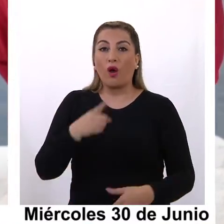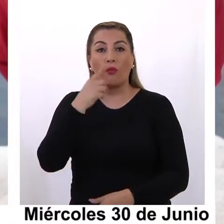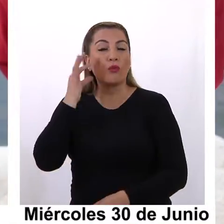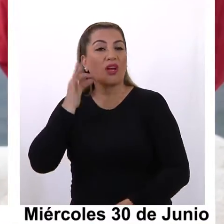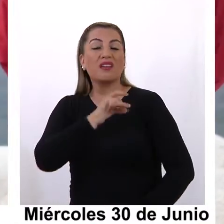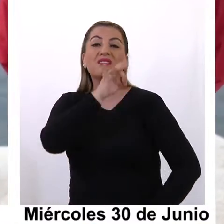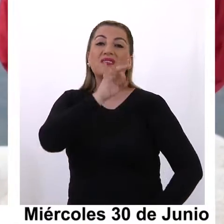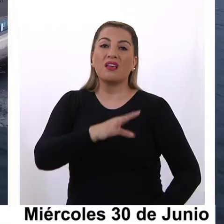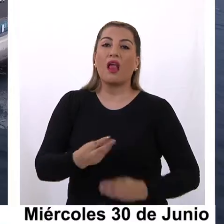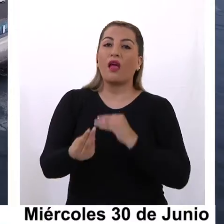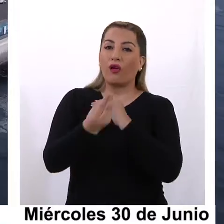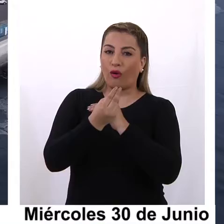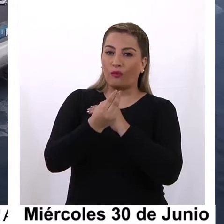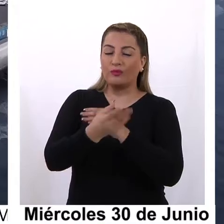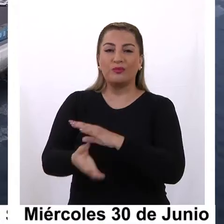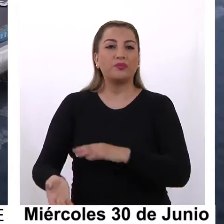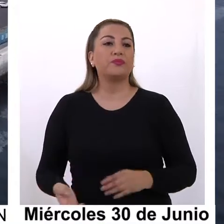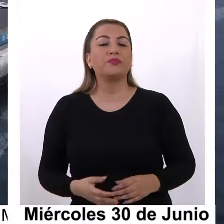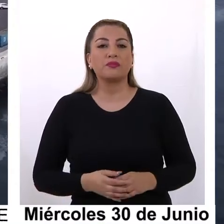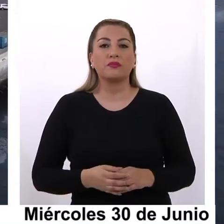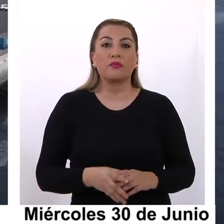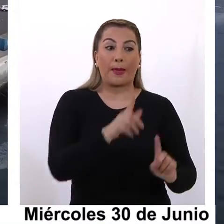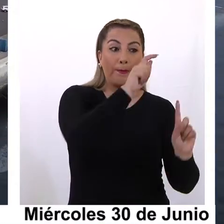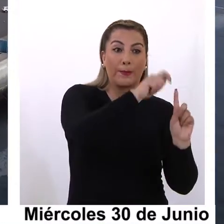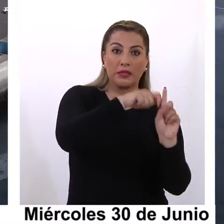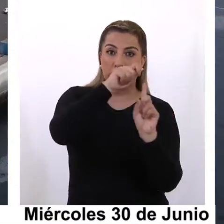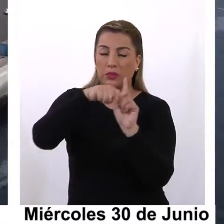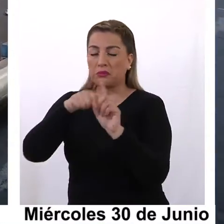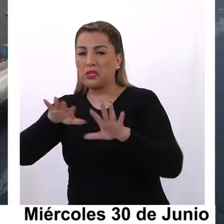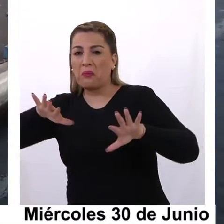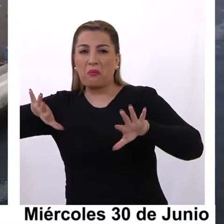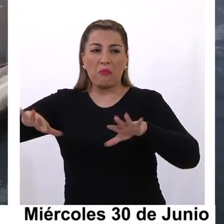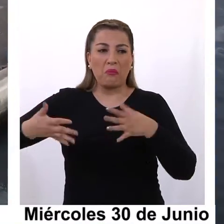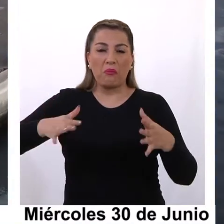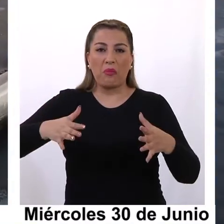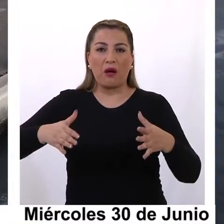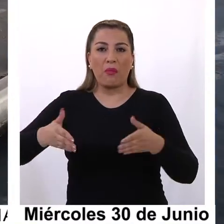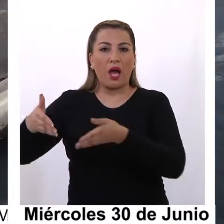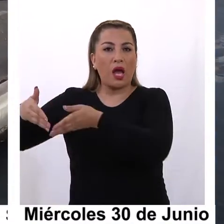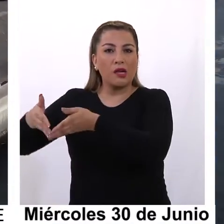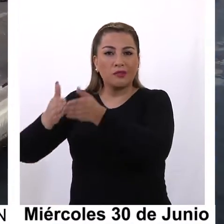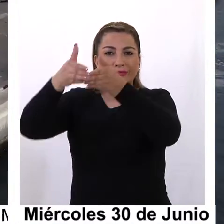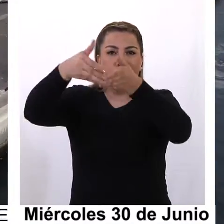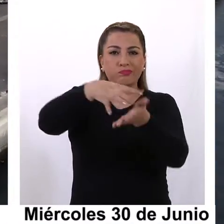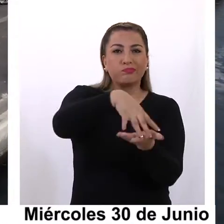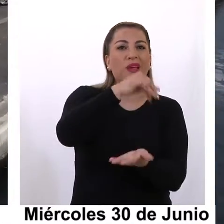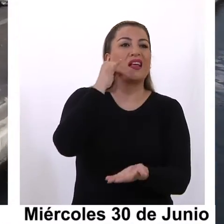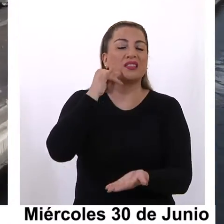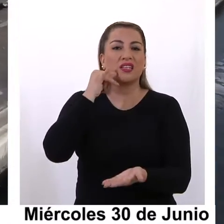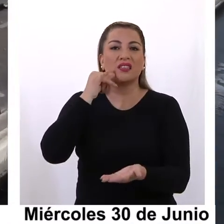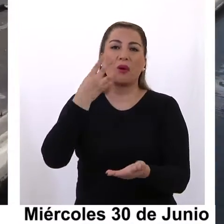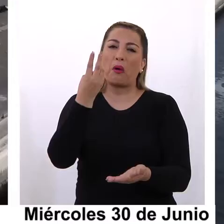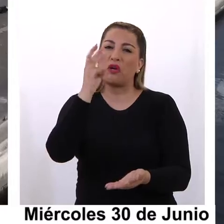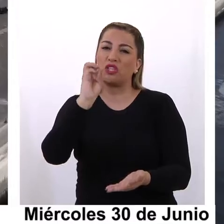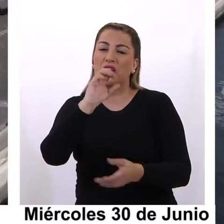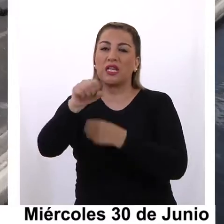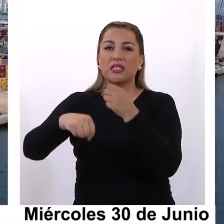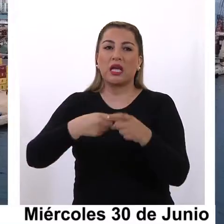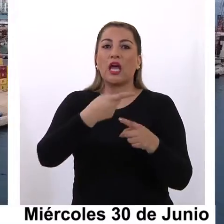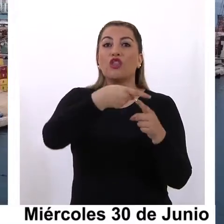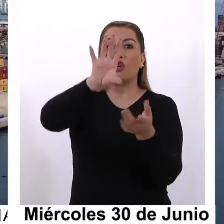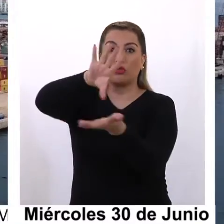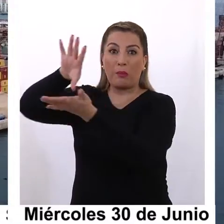chilenos podamos alimentarnos. Mensualmente, en promedio, arriban al puerto de Iquique 30 naves provenientes de